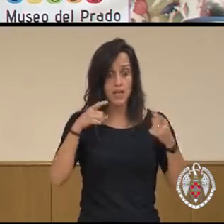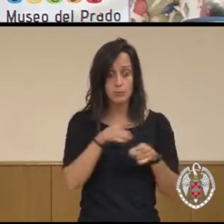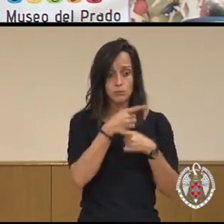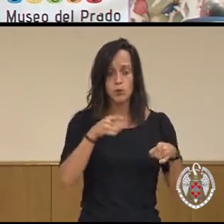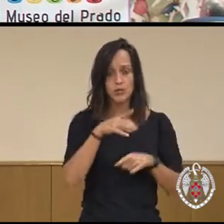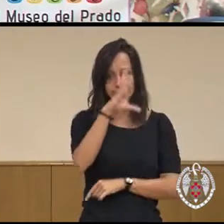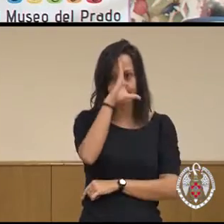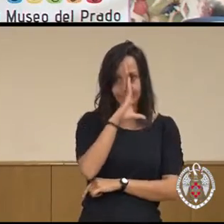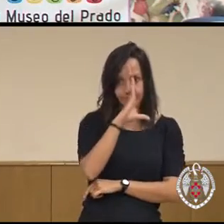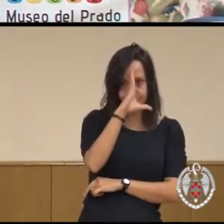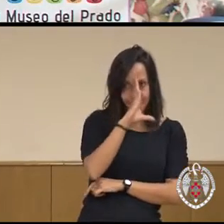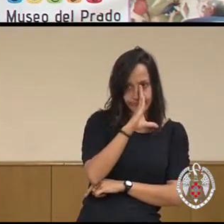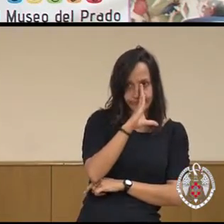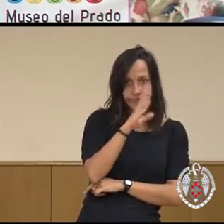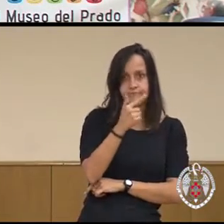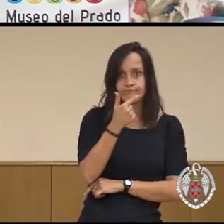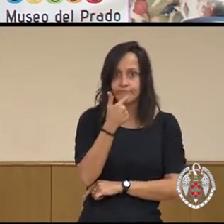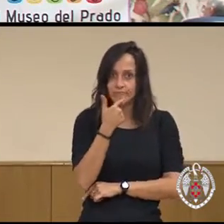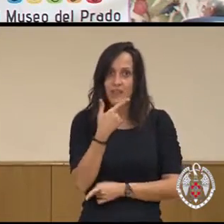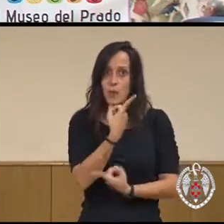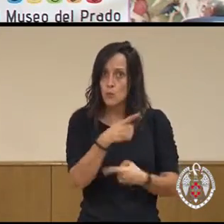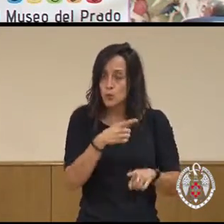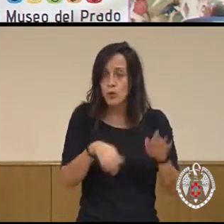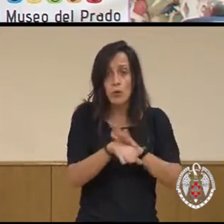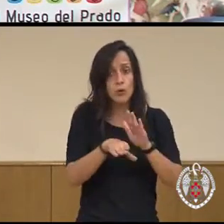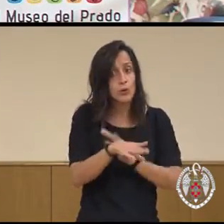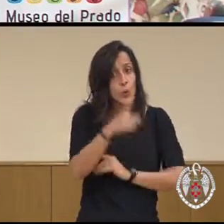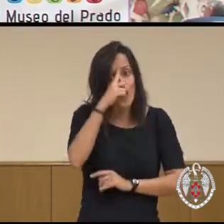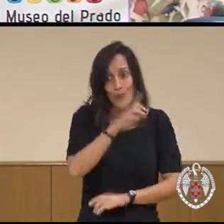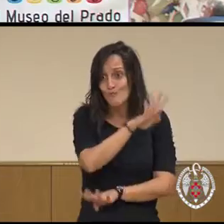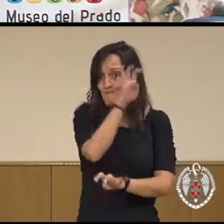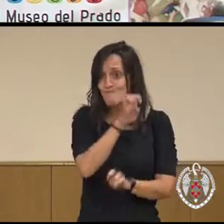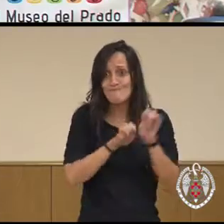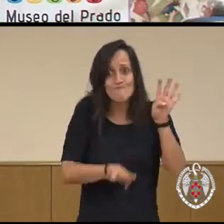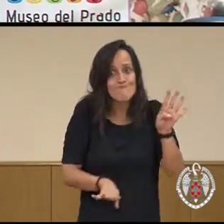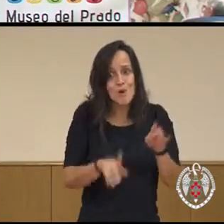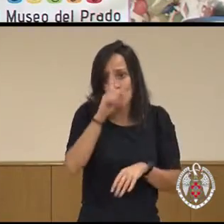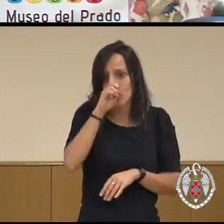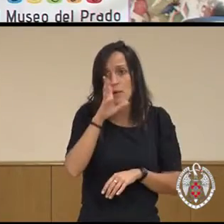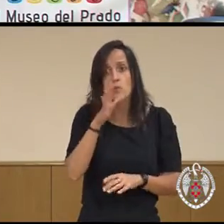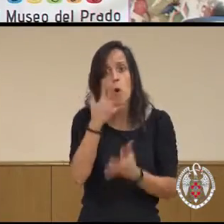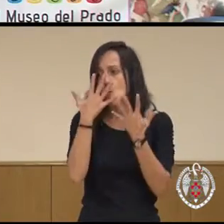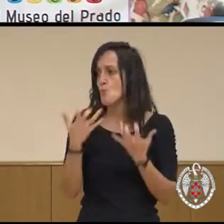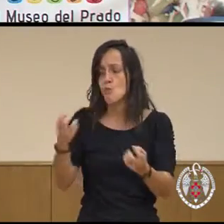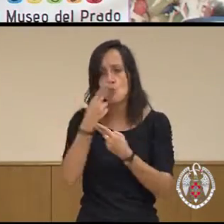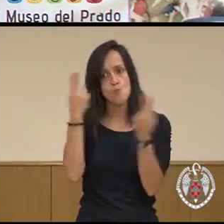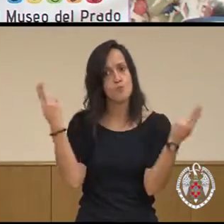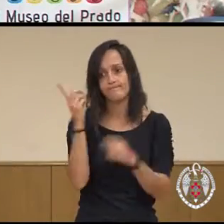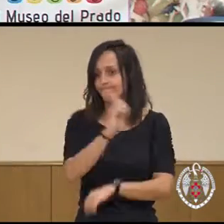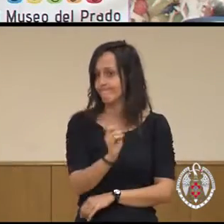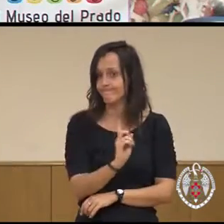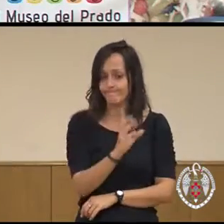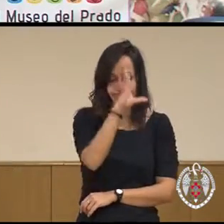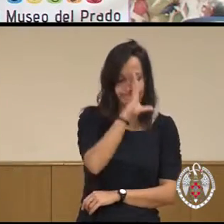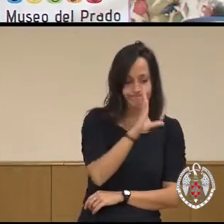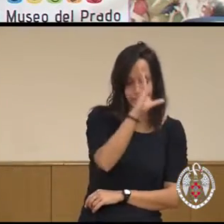siguió siendo músico, lo fue de forma velada y no fue, desde luego, cosa pública. Sin embargo, nunca